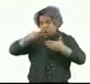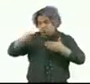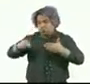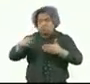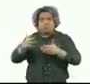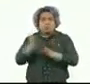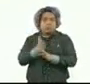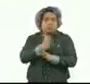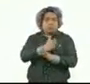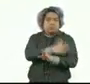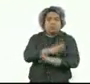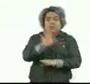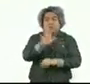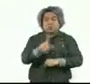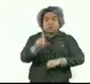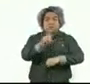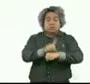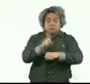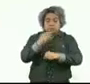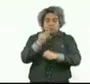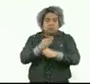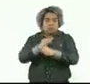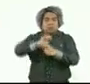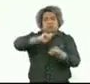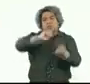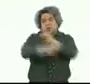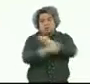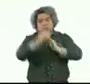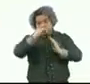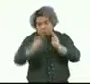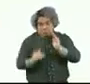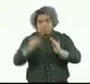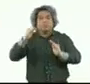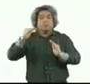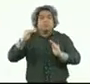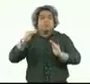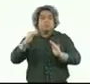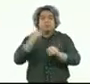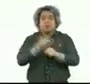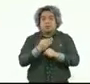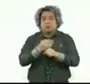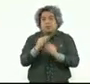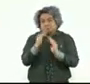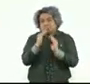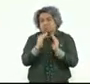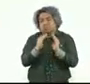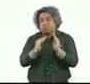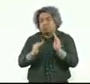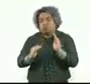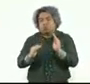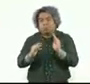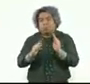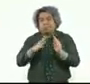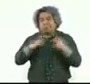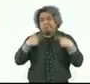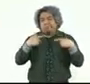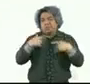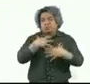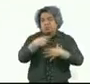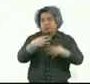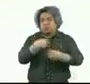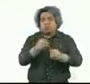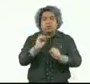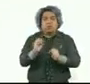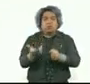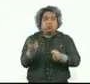tenemos un cambio de tendencia en la cual vemos por primera vez en este año 2022 una disminución clara en el número de personas